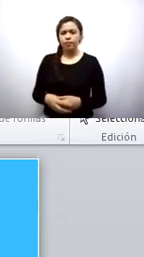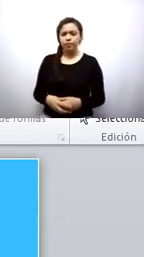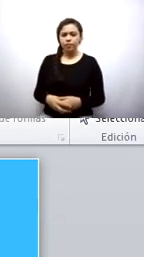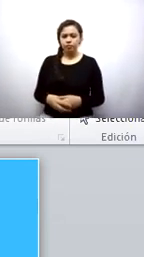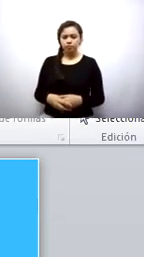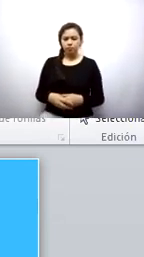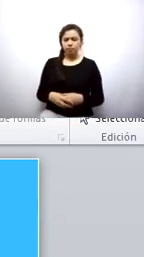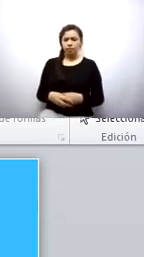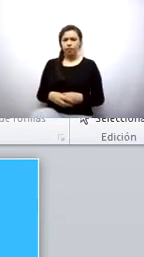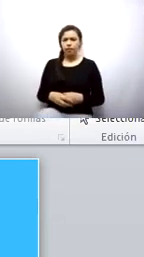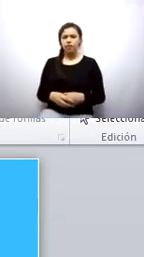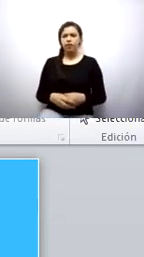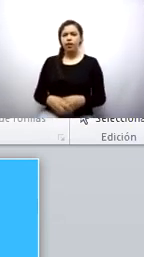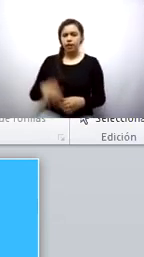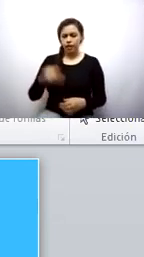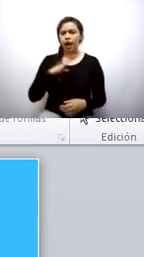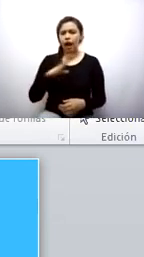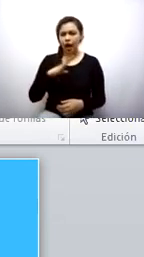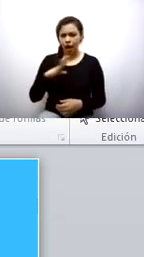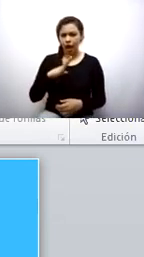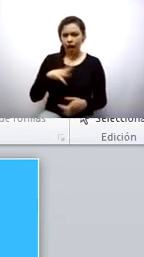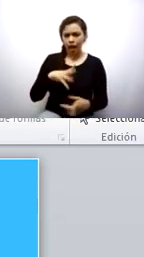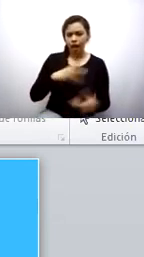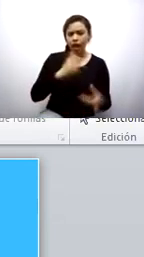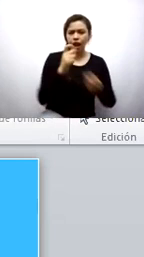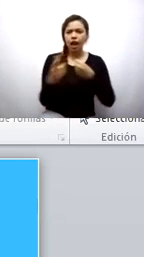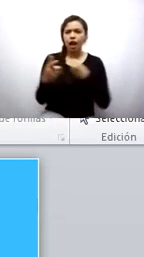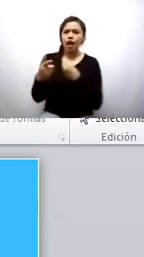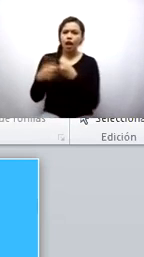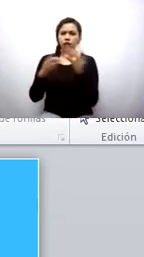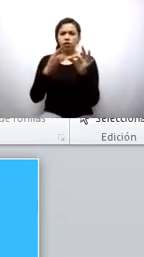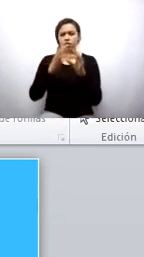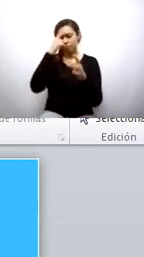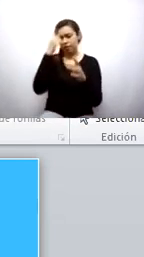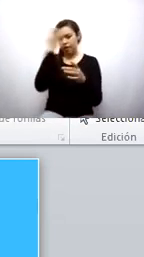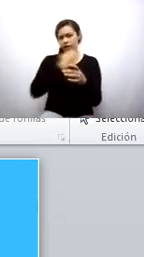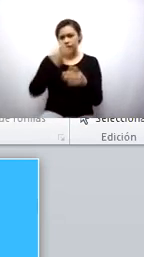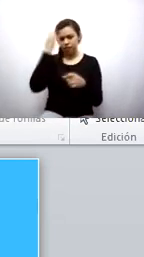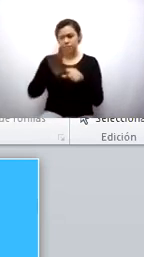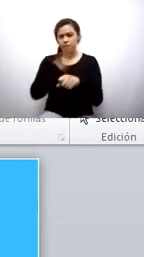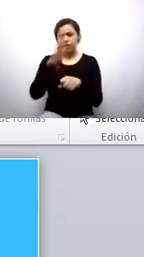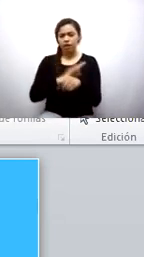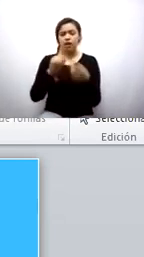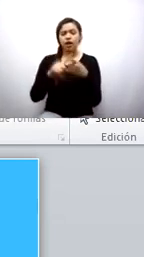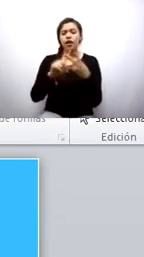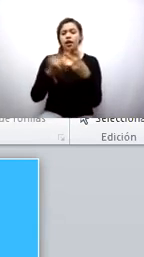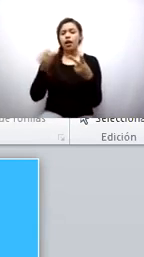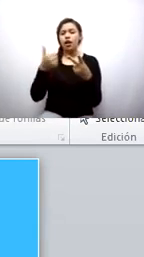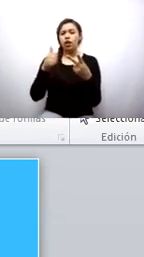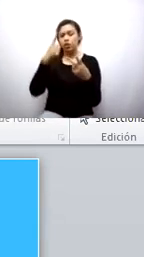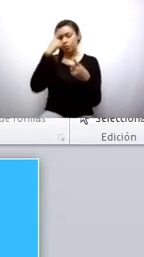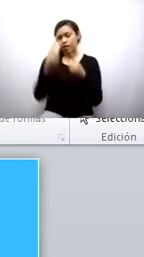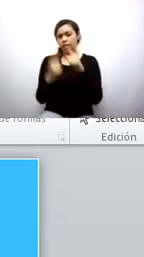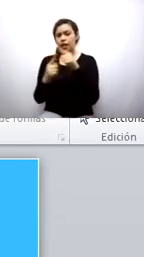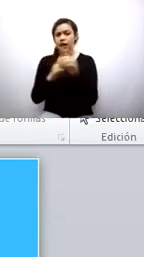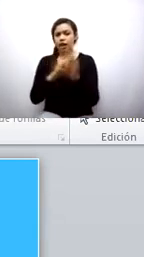Sí, hay un peso muy específico para las calificaciones en los exámenes y hay otro peso específico para lo que son tareas, trabajos,